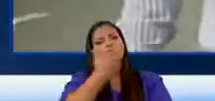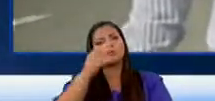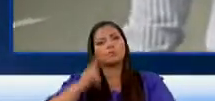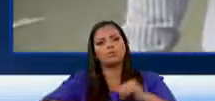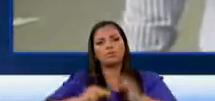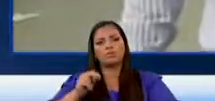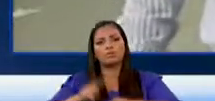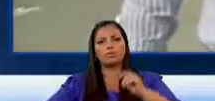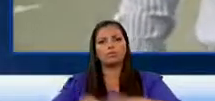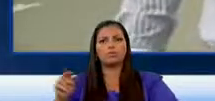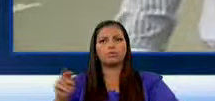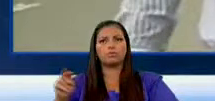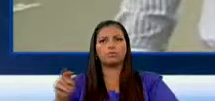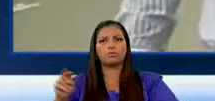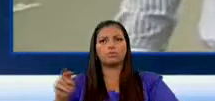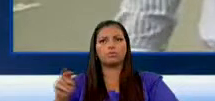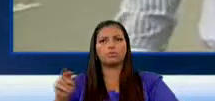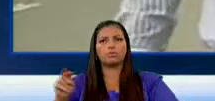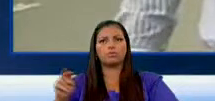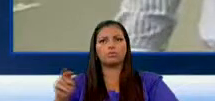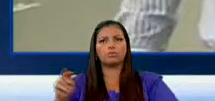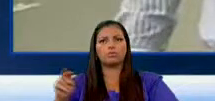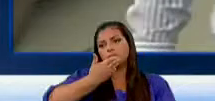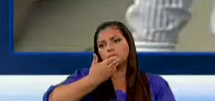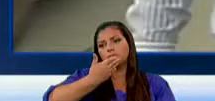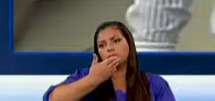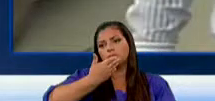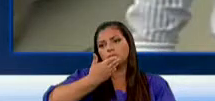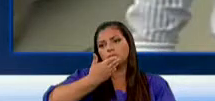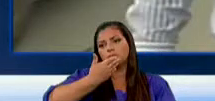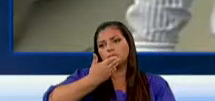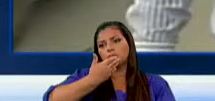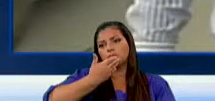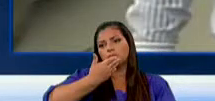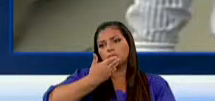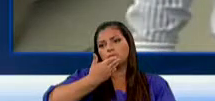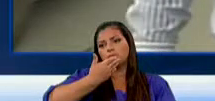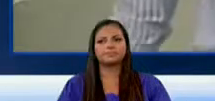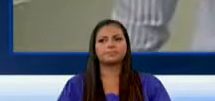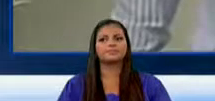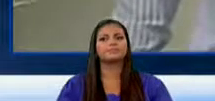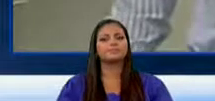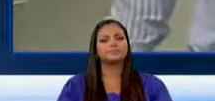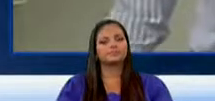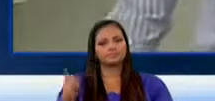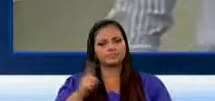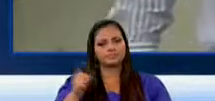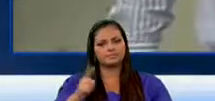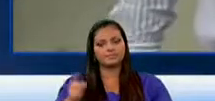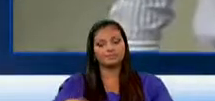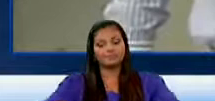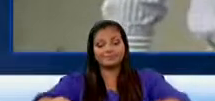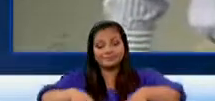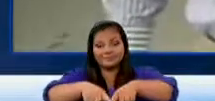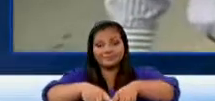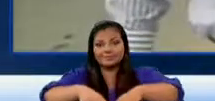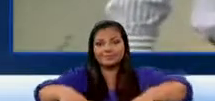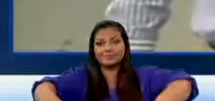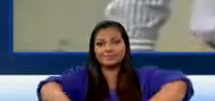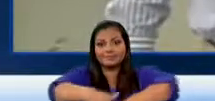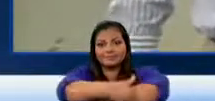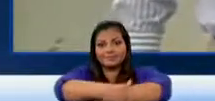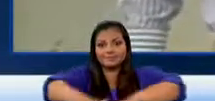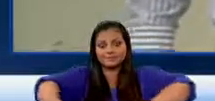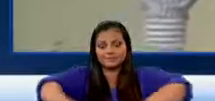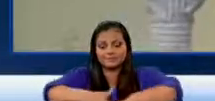perder dinero en claro, ese aspecto. Ahí lo que se necesitaría, Enrique, sí es pintar la zona cebra. Para que puedan cruzar. Para